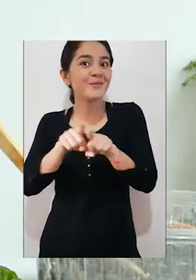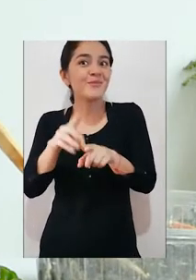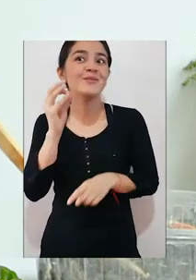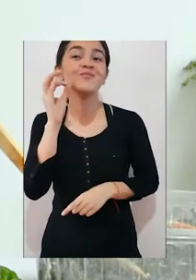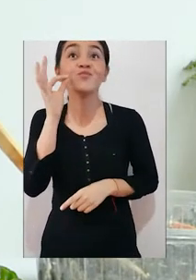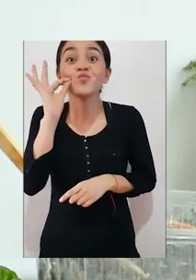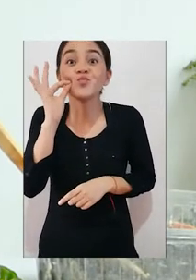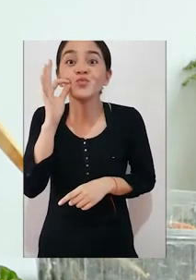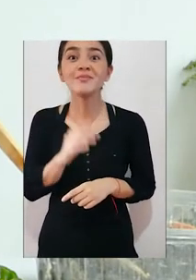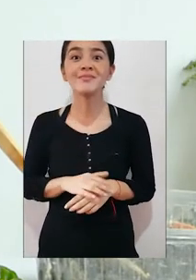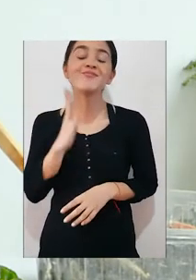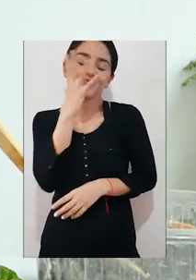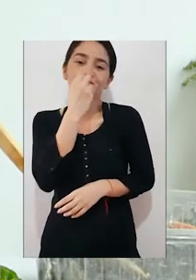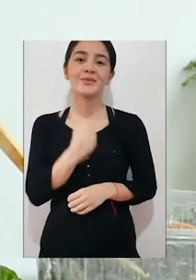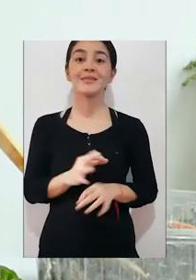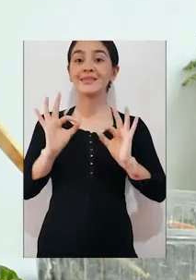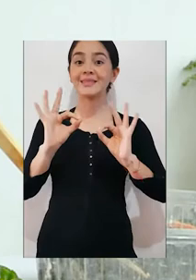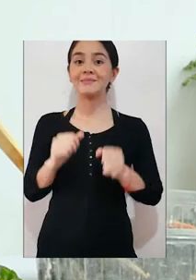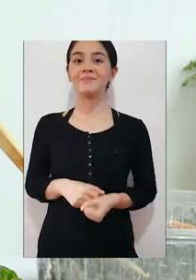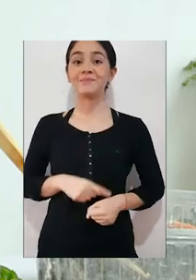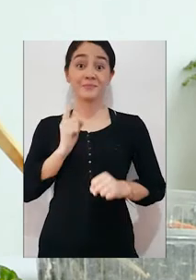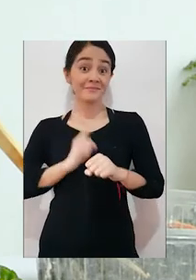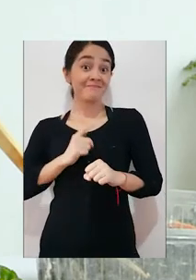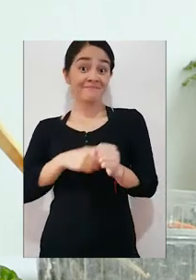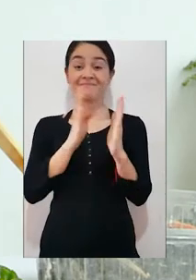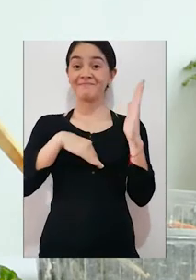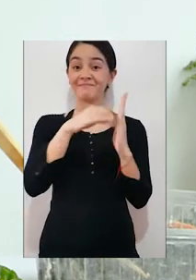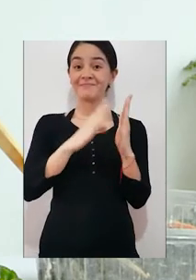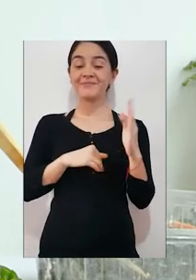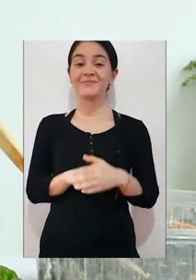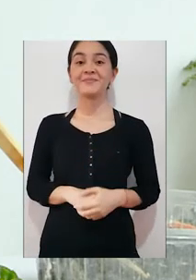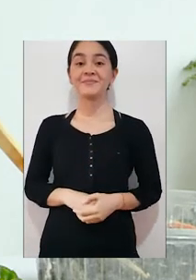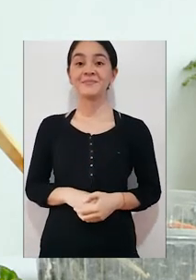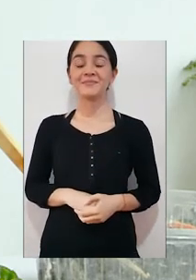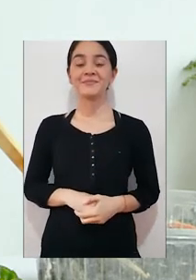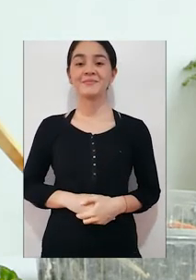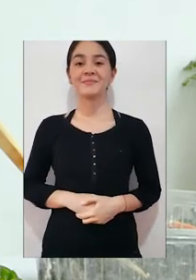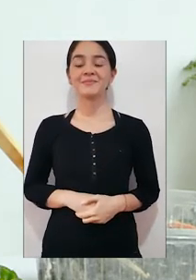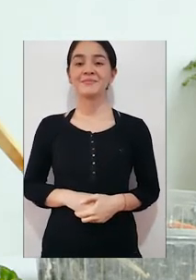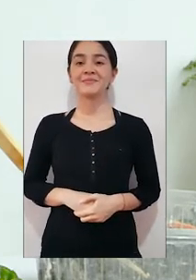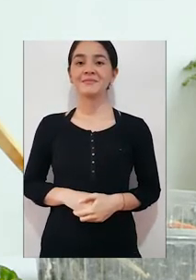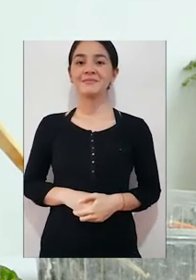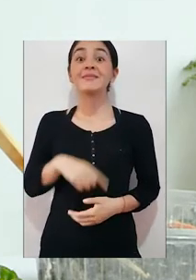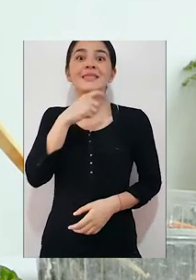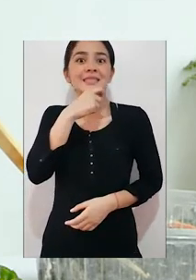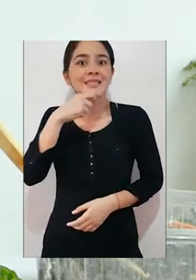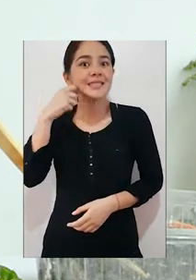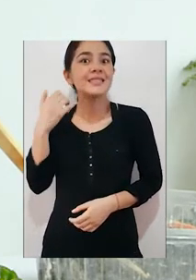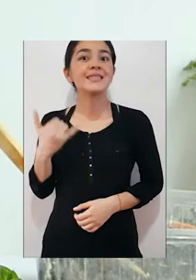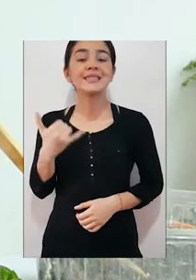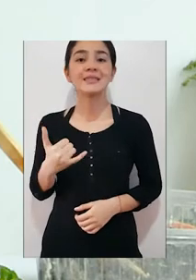es algo bastante bueno bien tenemos la primer capa ustedes luego de que está seca